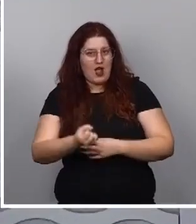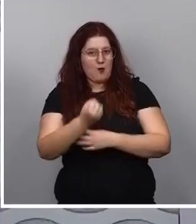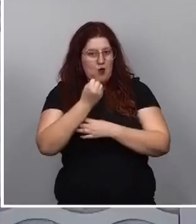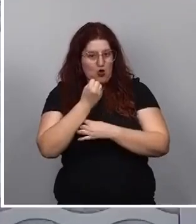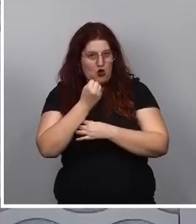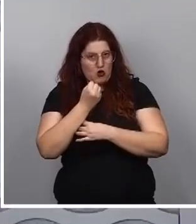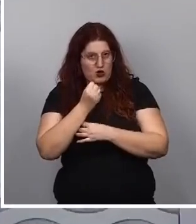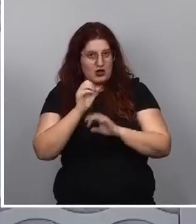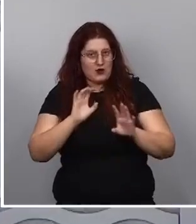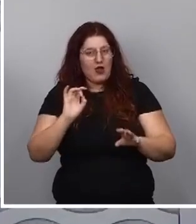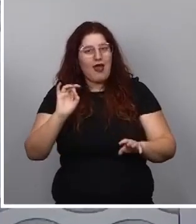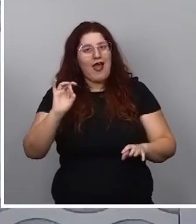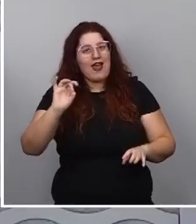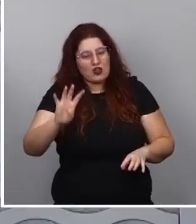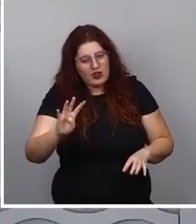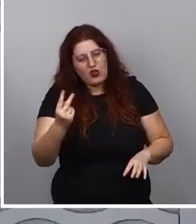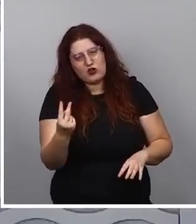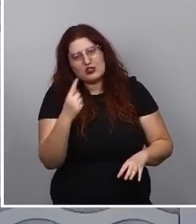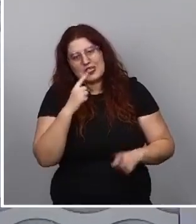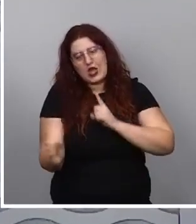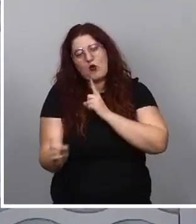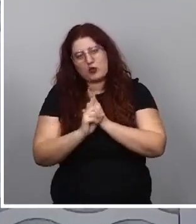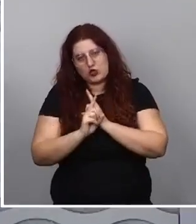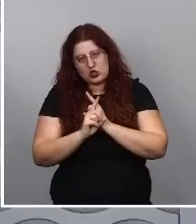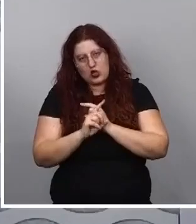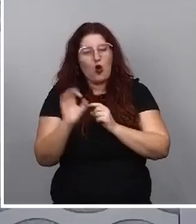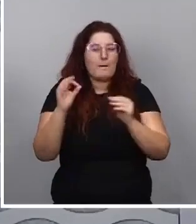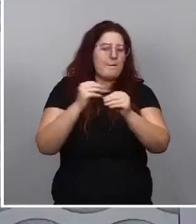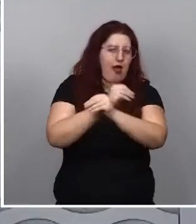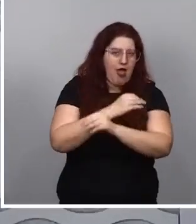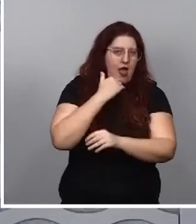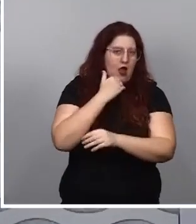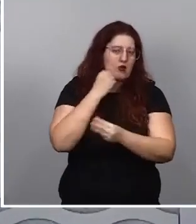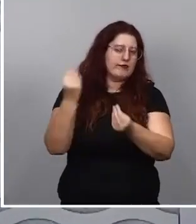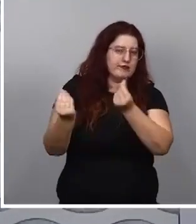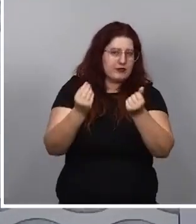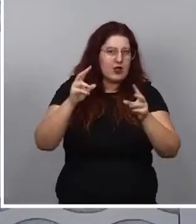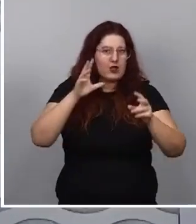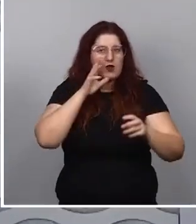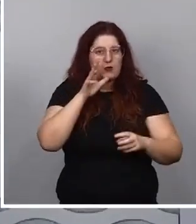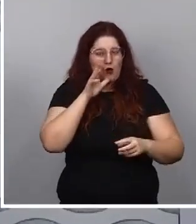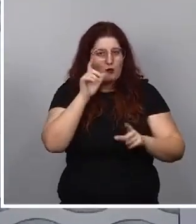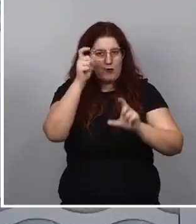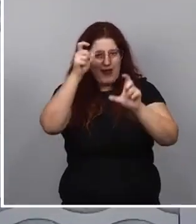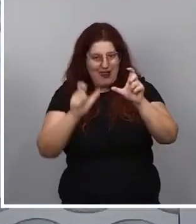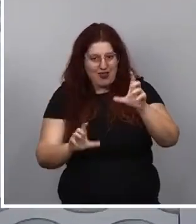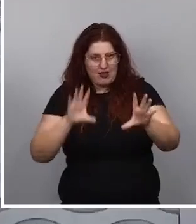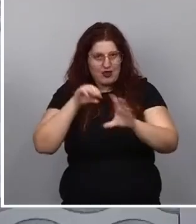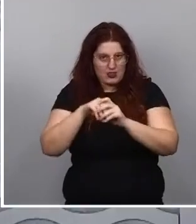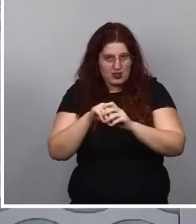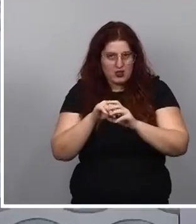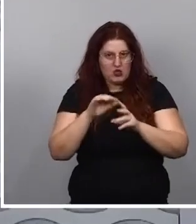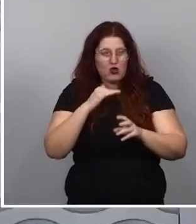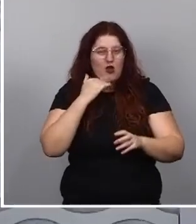aunque houbera dos que mostraran a súa oposición ou a súa discrepancia con algúns dos términos empleados en ese momento, das